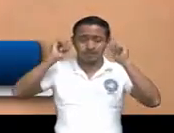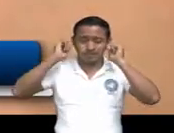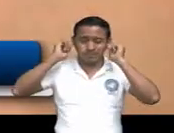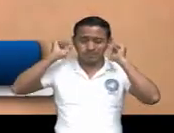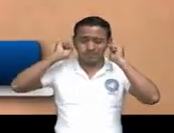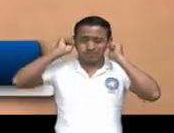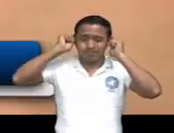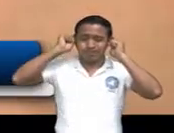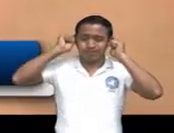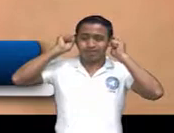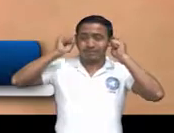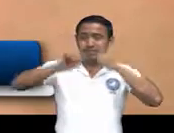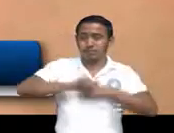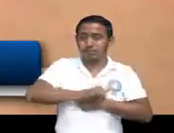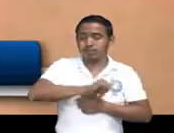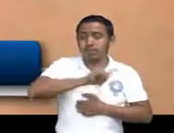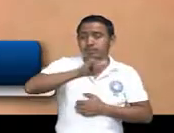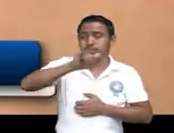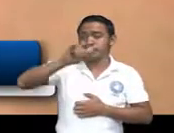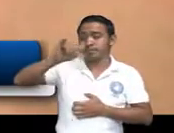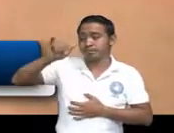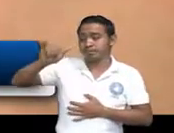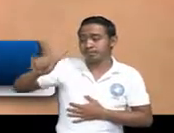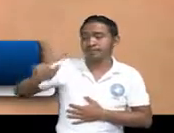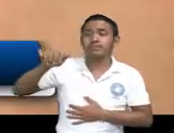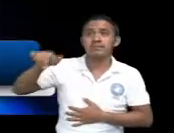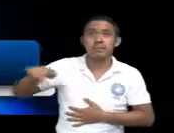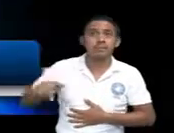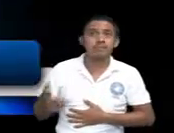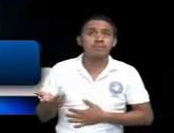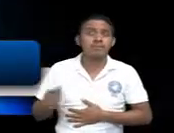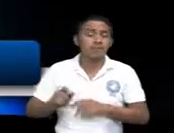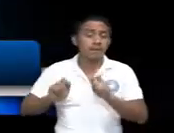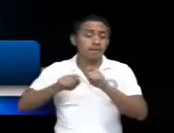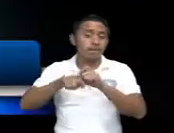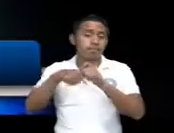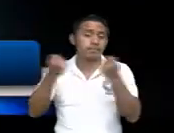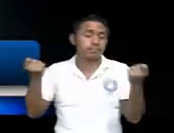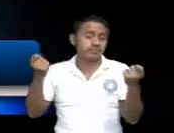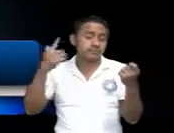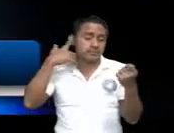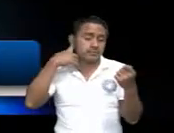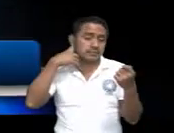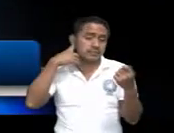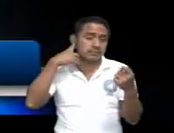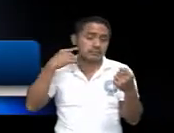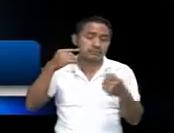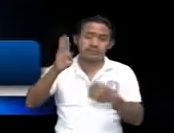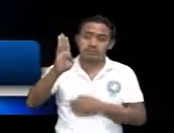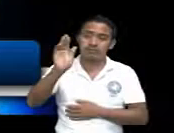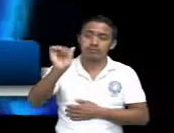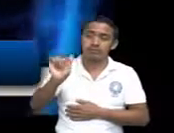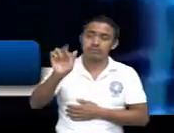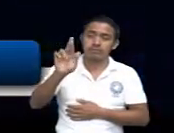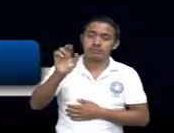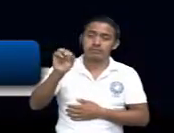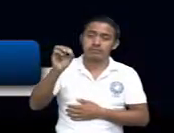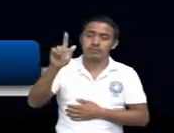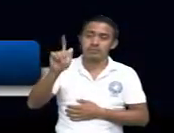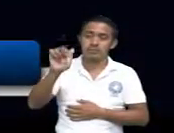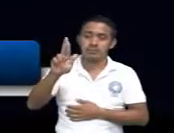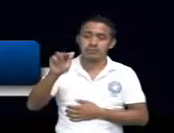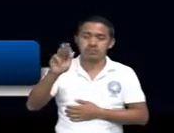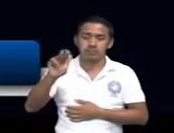no lo compensó en el oído y entonces el paciente sufre un barotrauma y se les puede perforar su